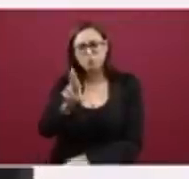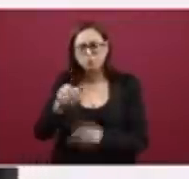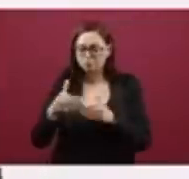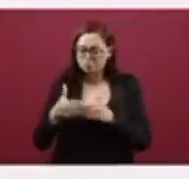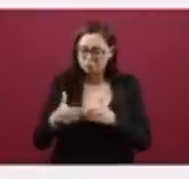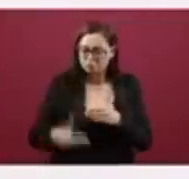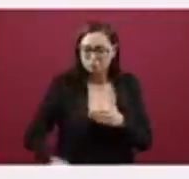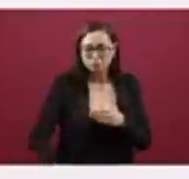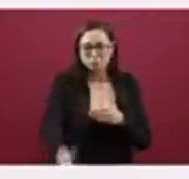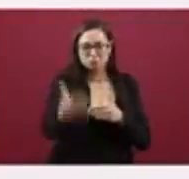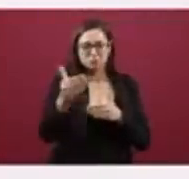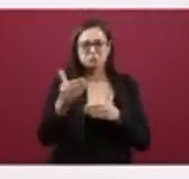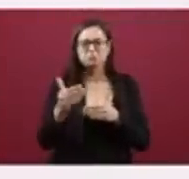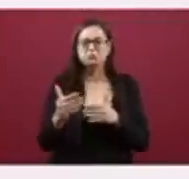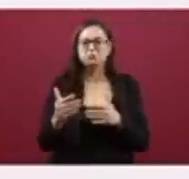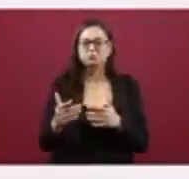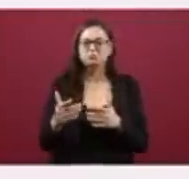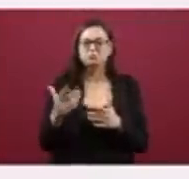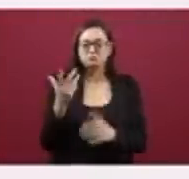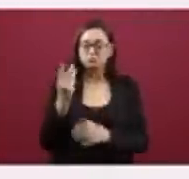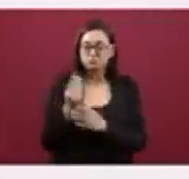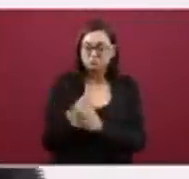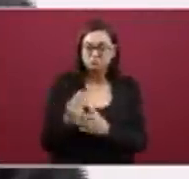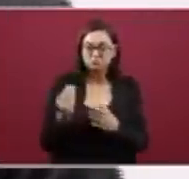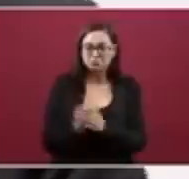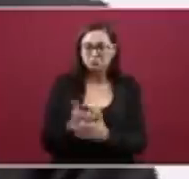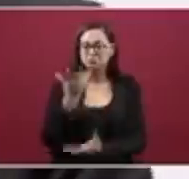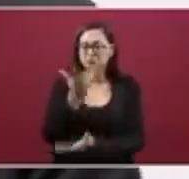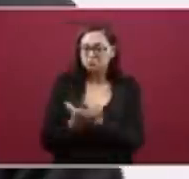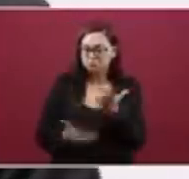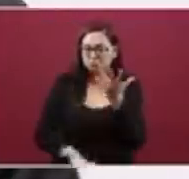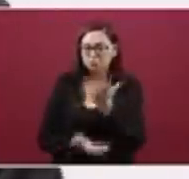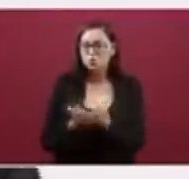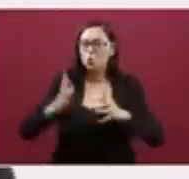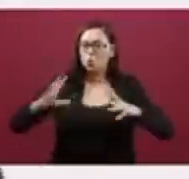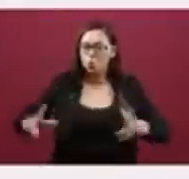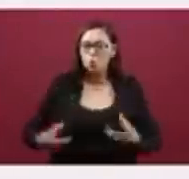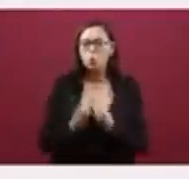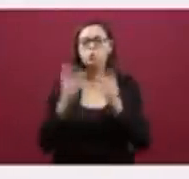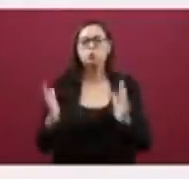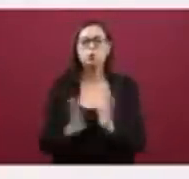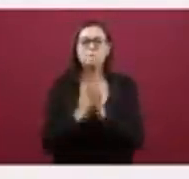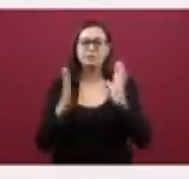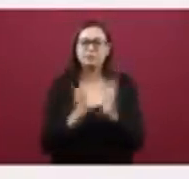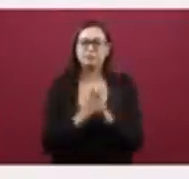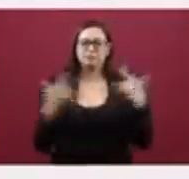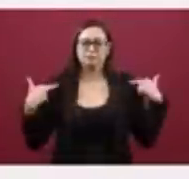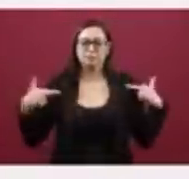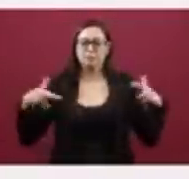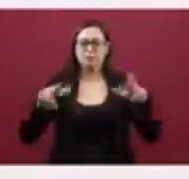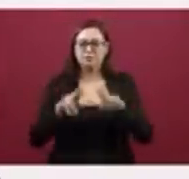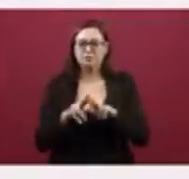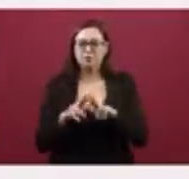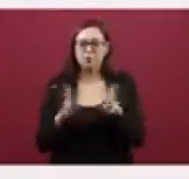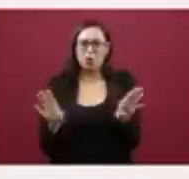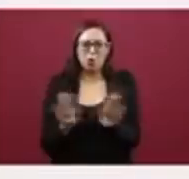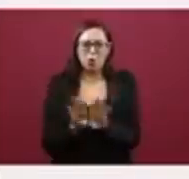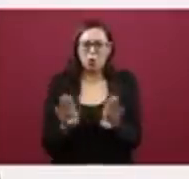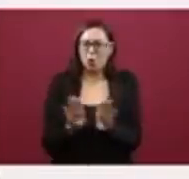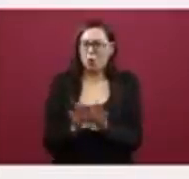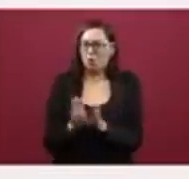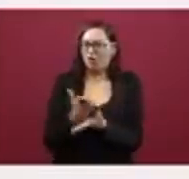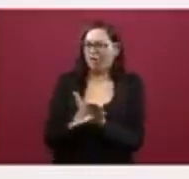proceder vamos a garantizar en la práctica y con la participación de los maestros no se podría ser de otra